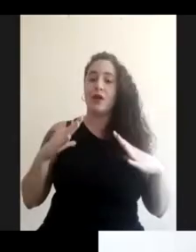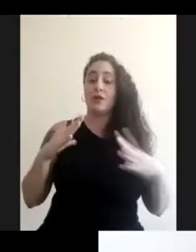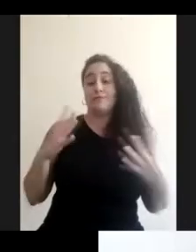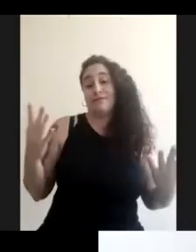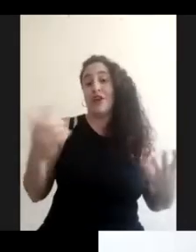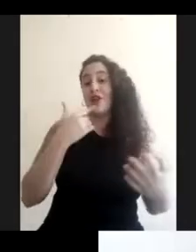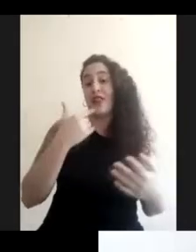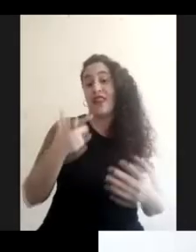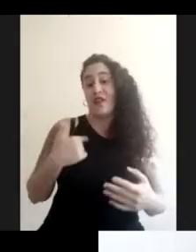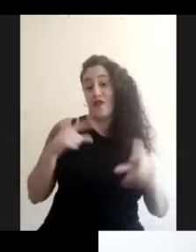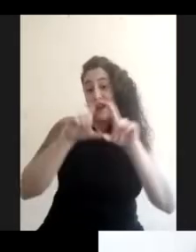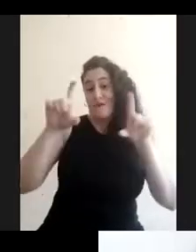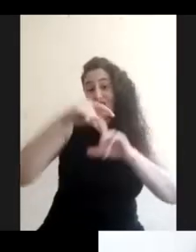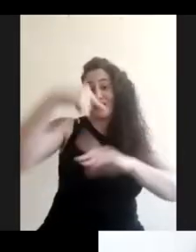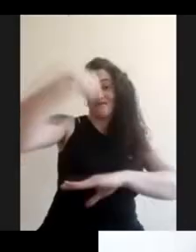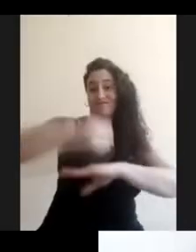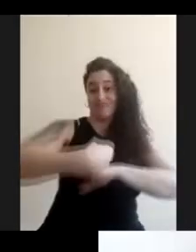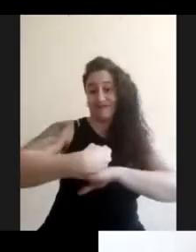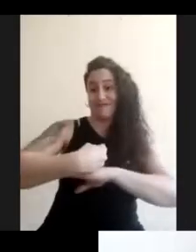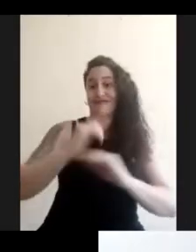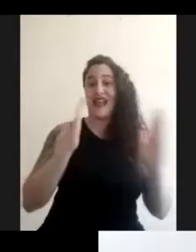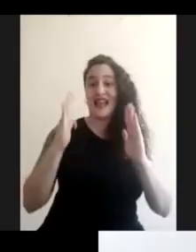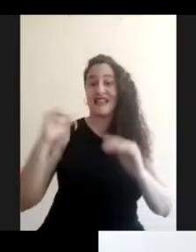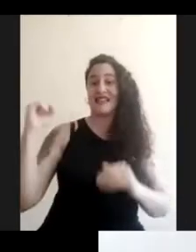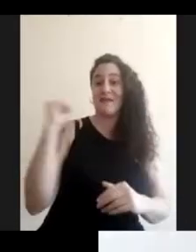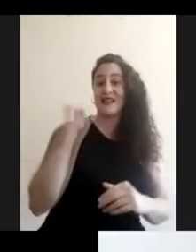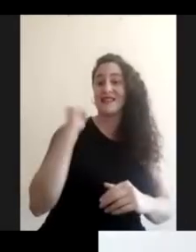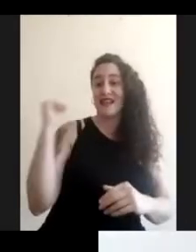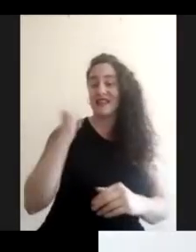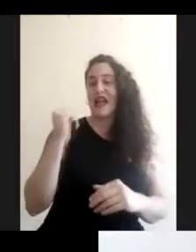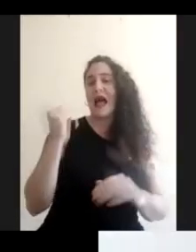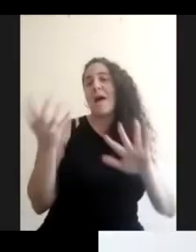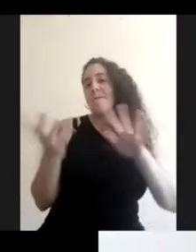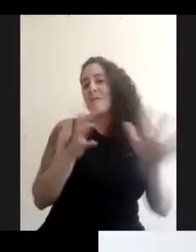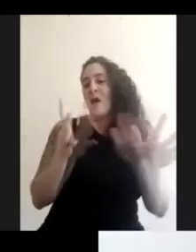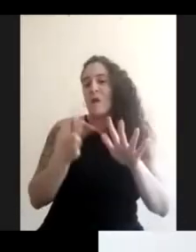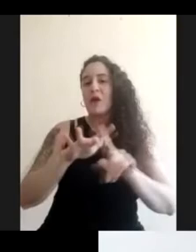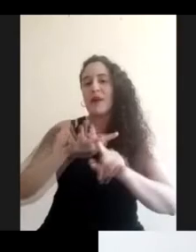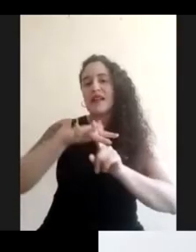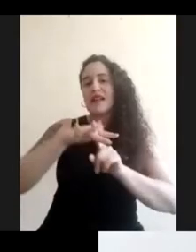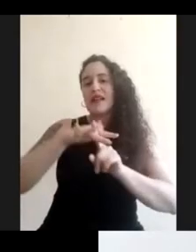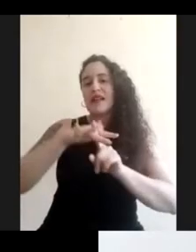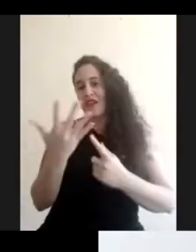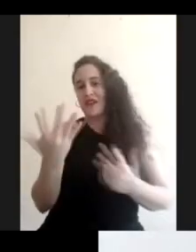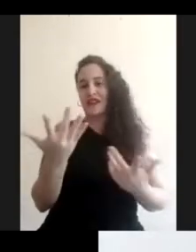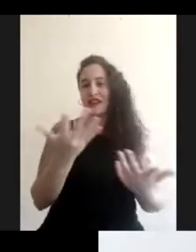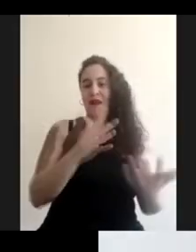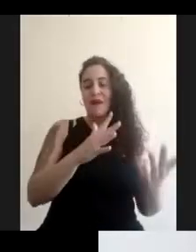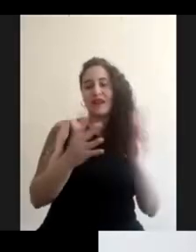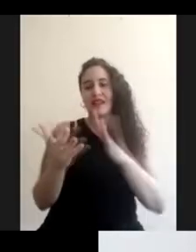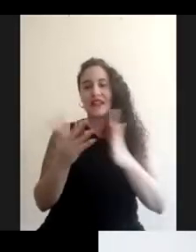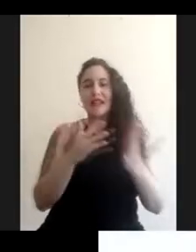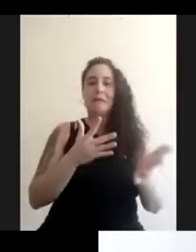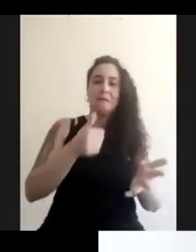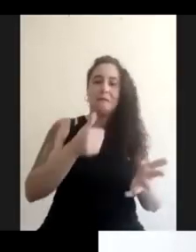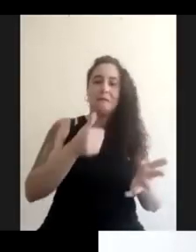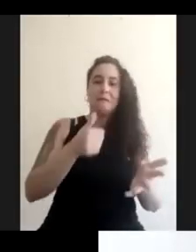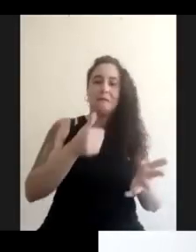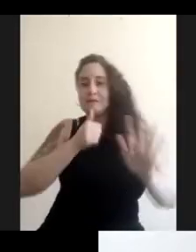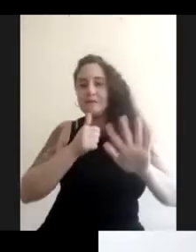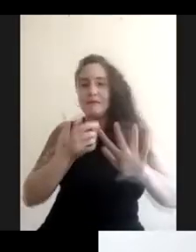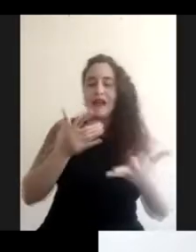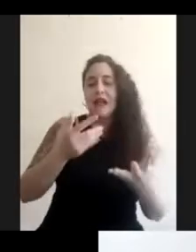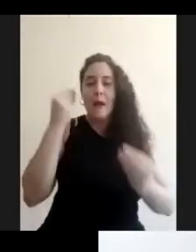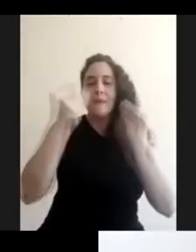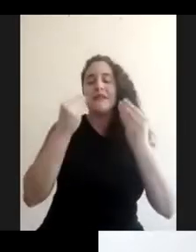nos dijeron que teníamos que cogerlas para Semana Santa, más o menos como la cosa estaba que íbamos tirando, pues dijimos, venga, vamos a